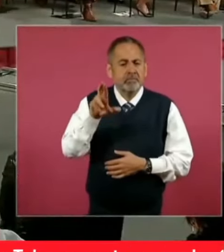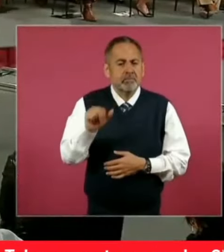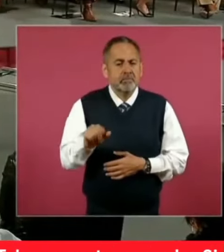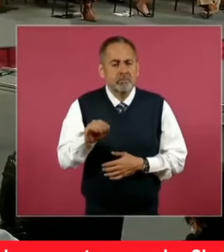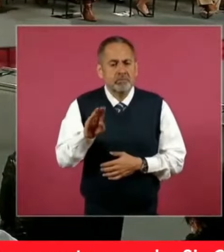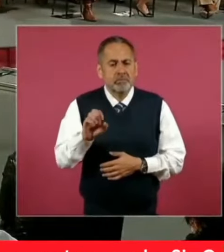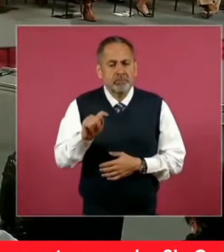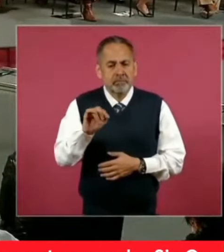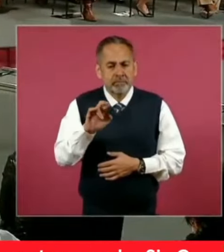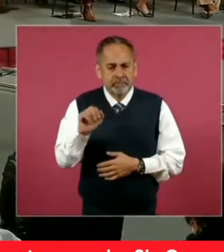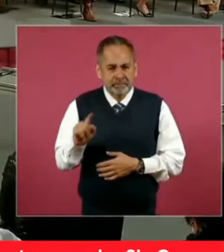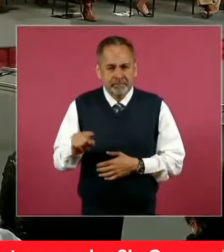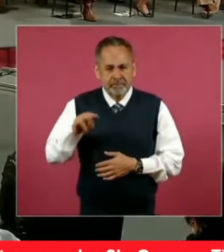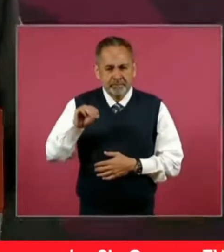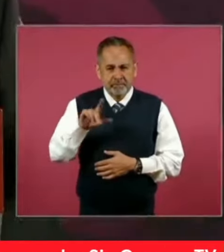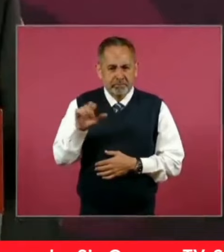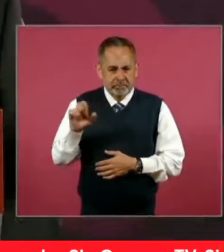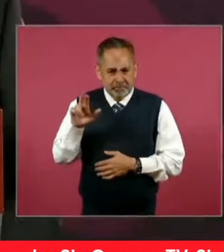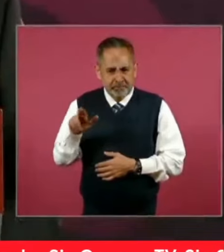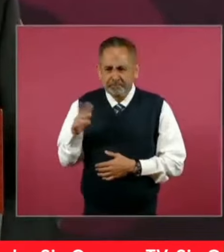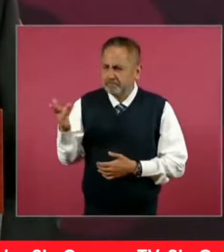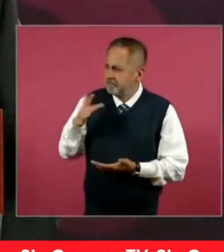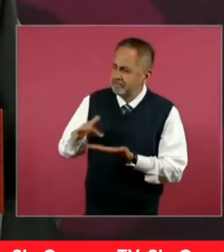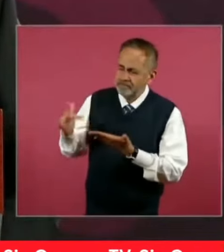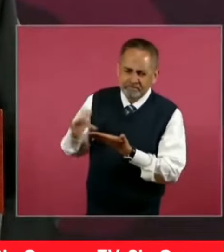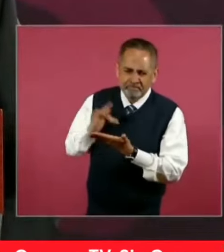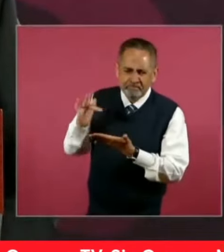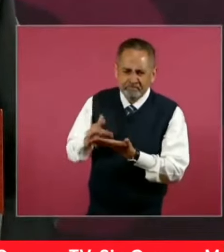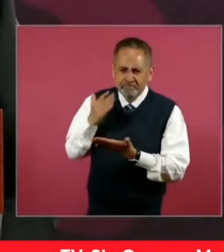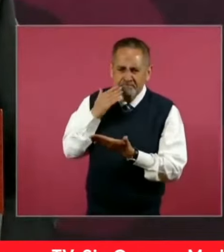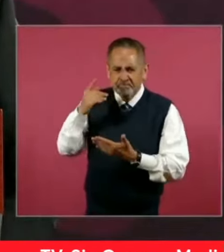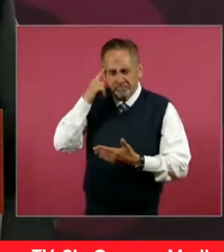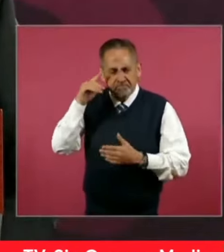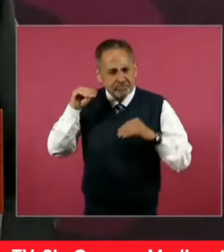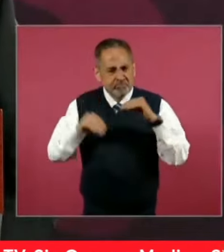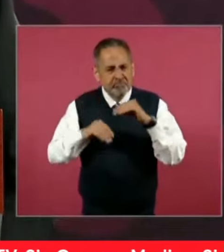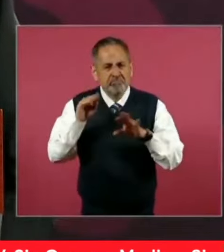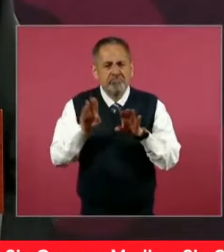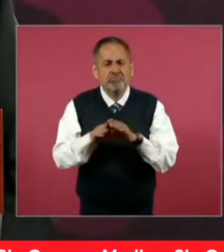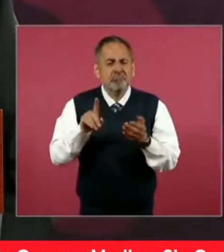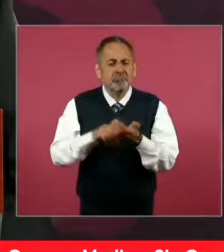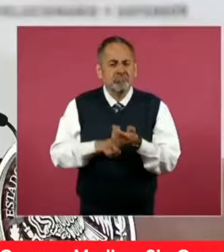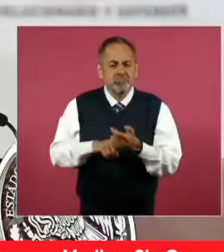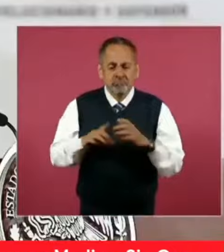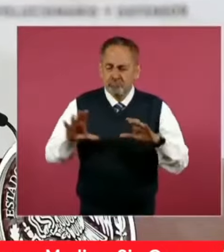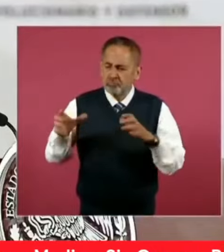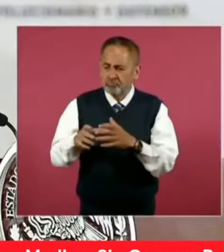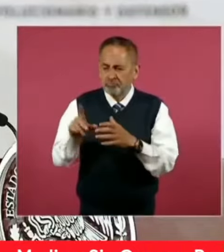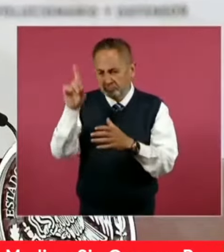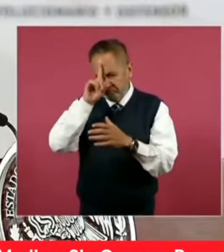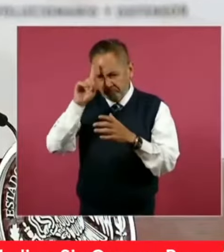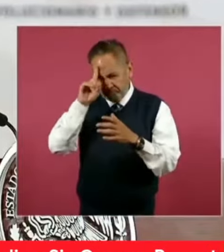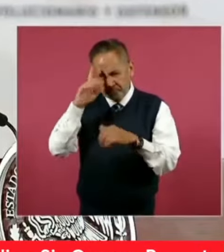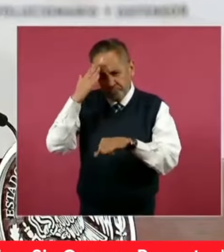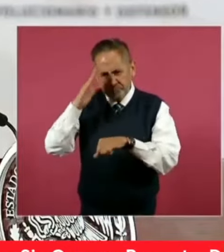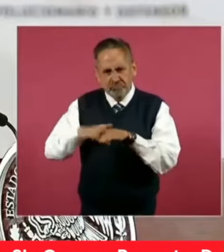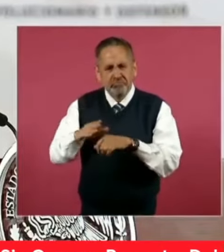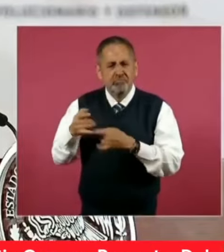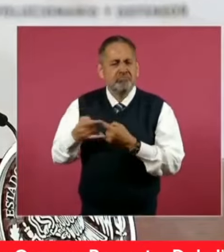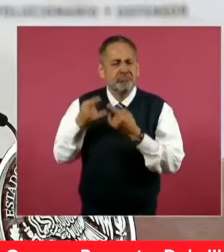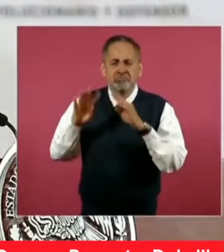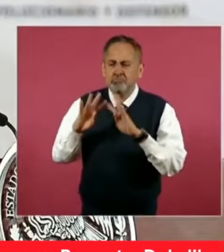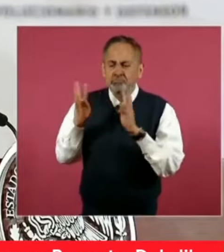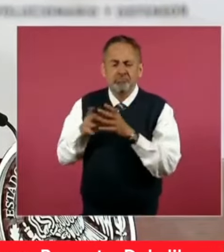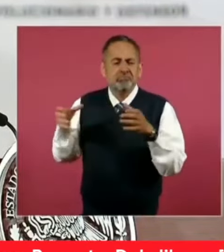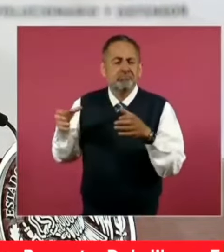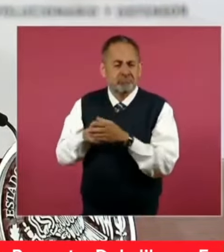Beatriz Gutiérrez Müller su invaluable apoyo en la creación del Consejo de Memoria Histórica, hoy ya asentado